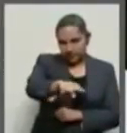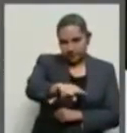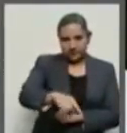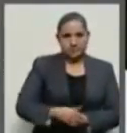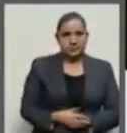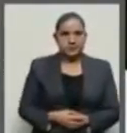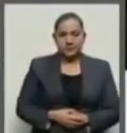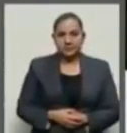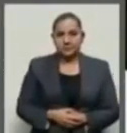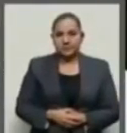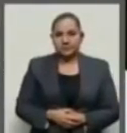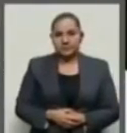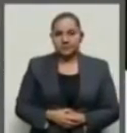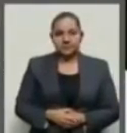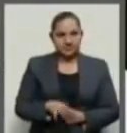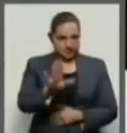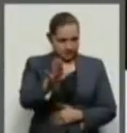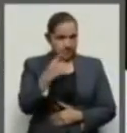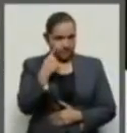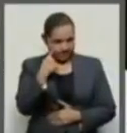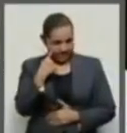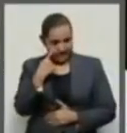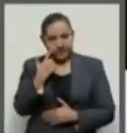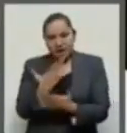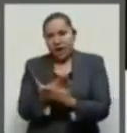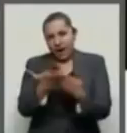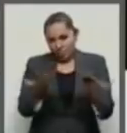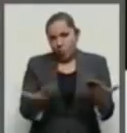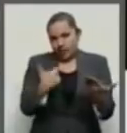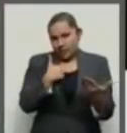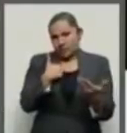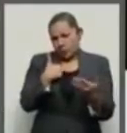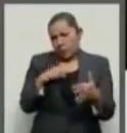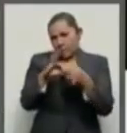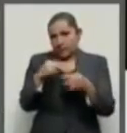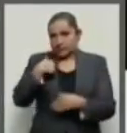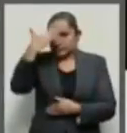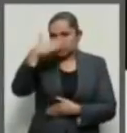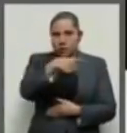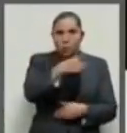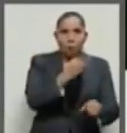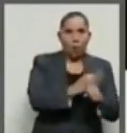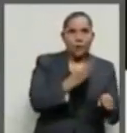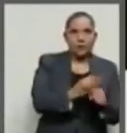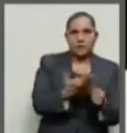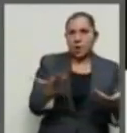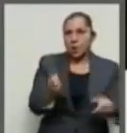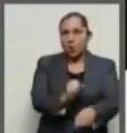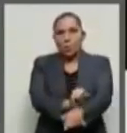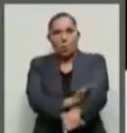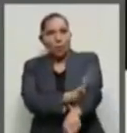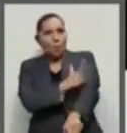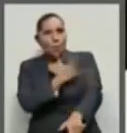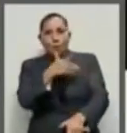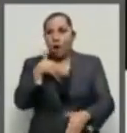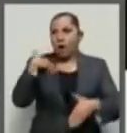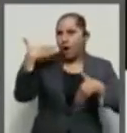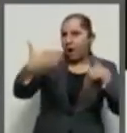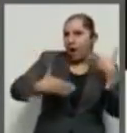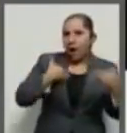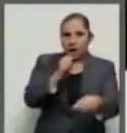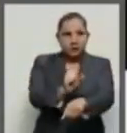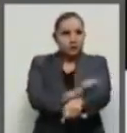Miren, voy a tratar de dar una... Yo sé que están muy prendidos y están muy divertidos, pero voy a tratar de dar